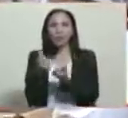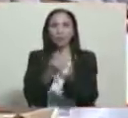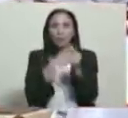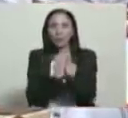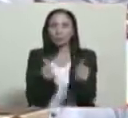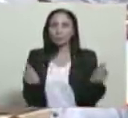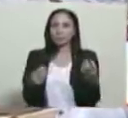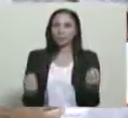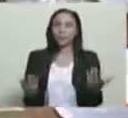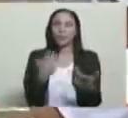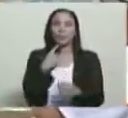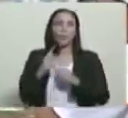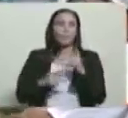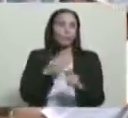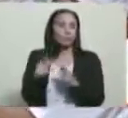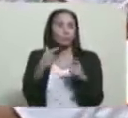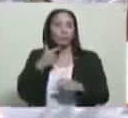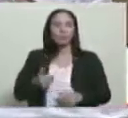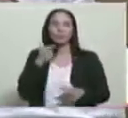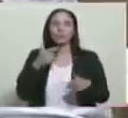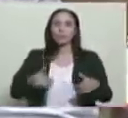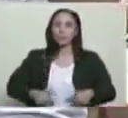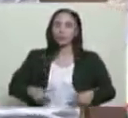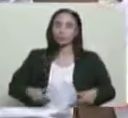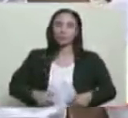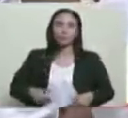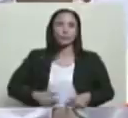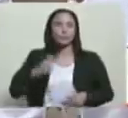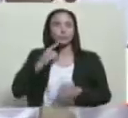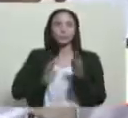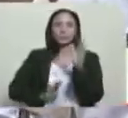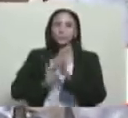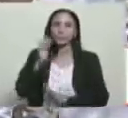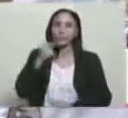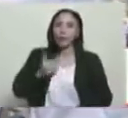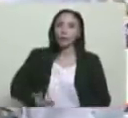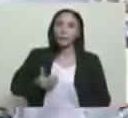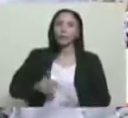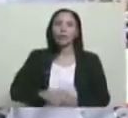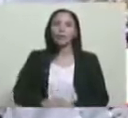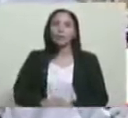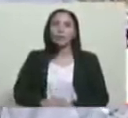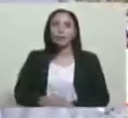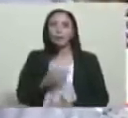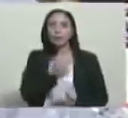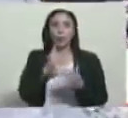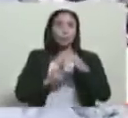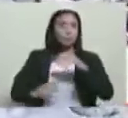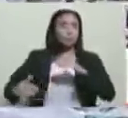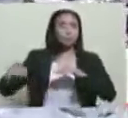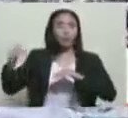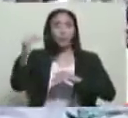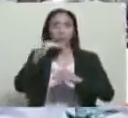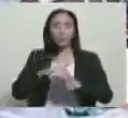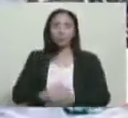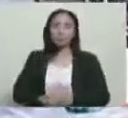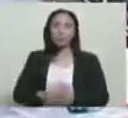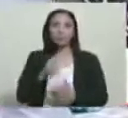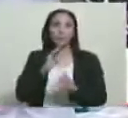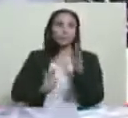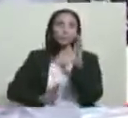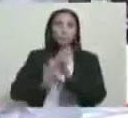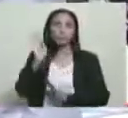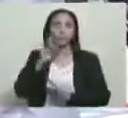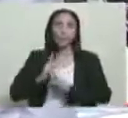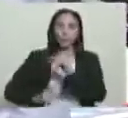con la producción, un gran esfuerzo que hemos venido nosotros haciendo en elevar el máximo potencial productivo de nuestro estado